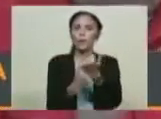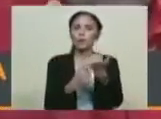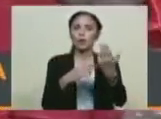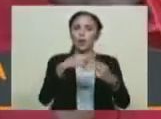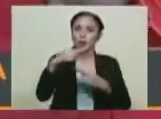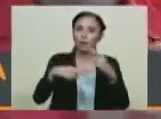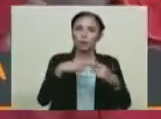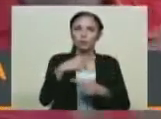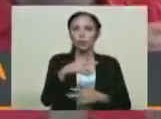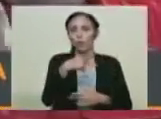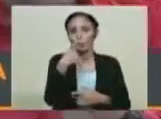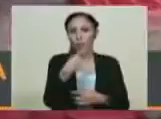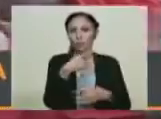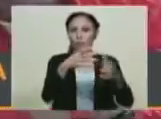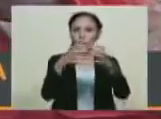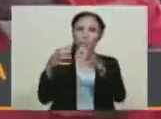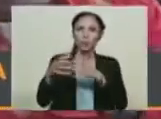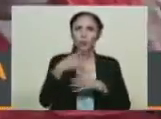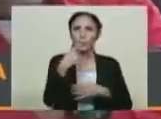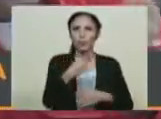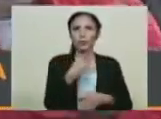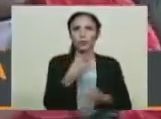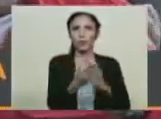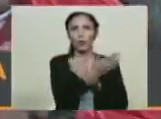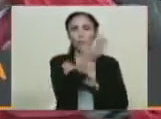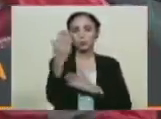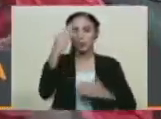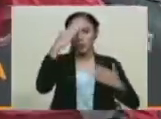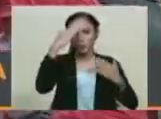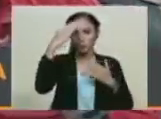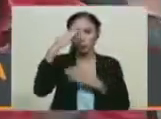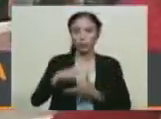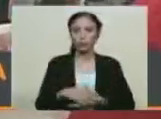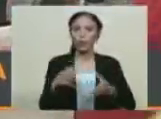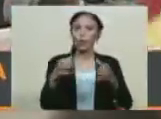Venezuela, del Movimiento Somos Venezuela,